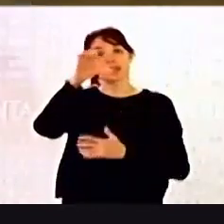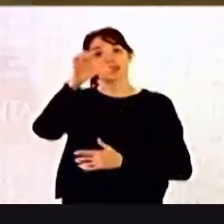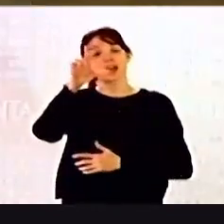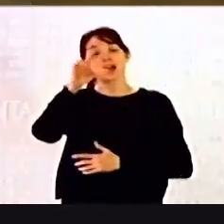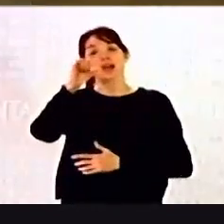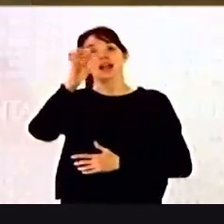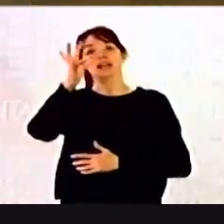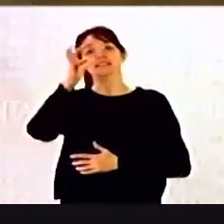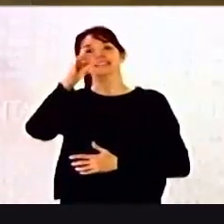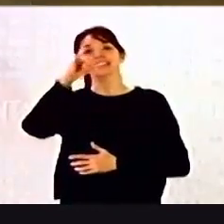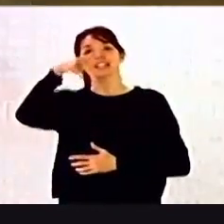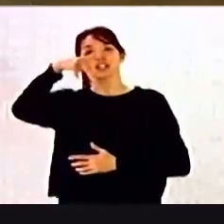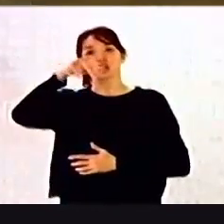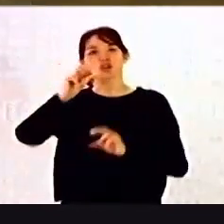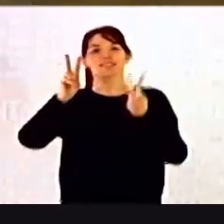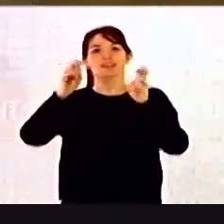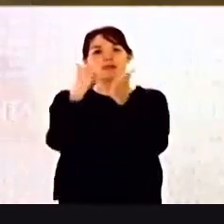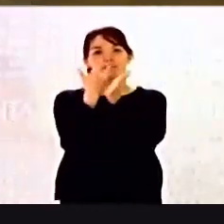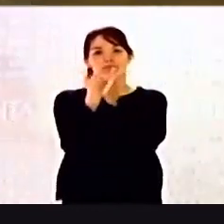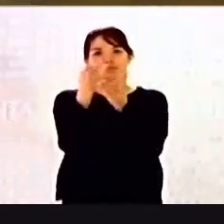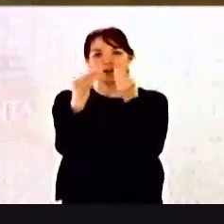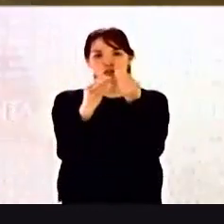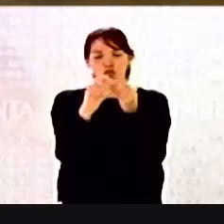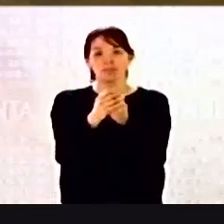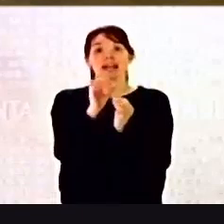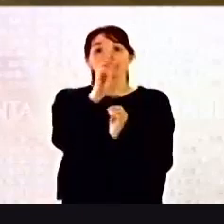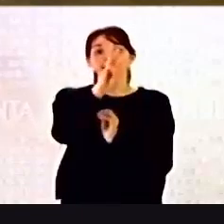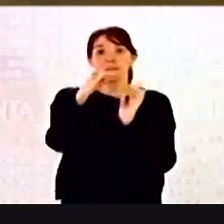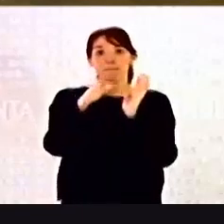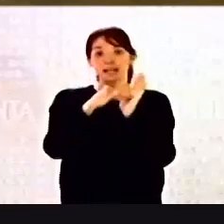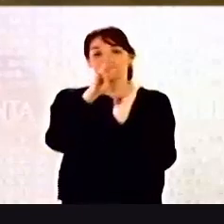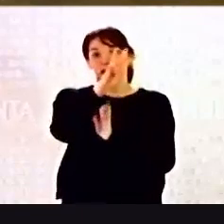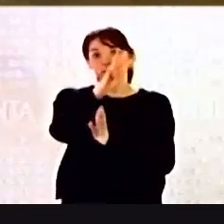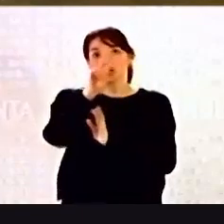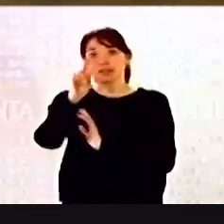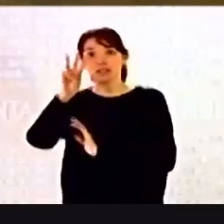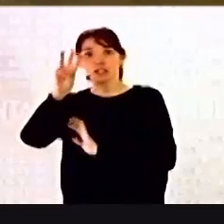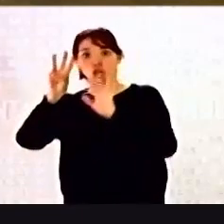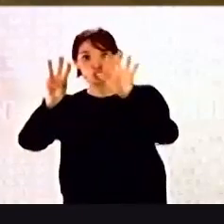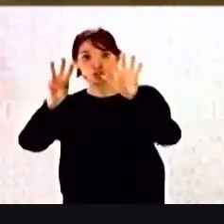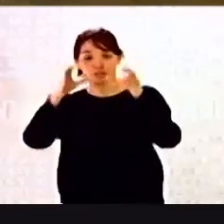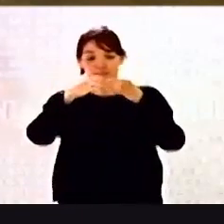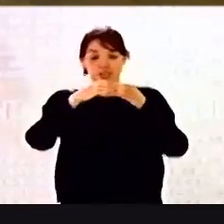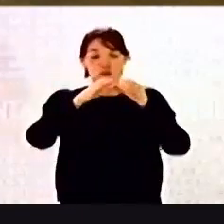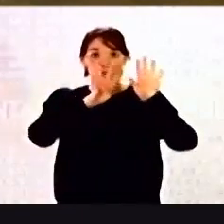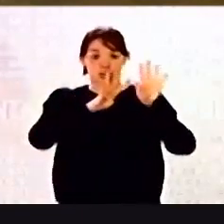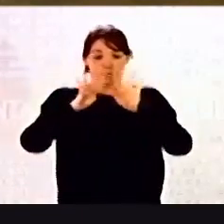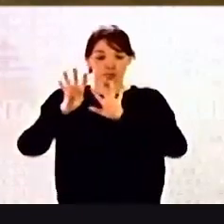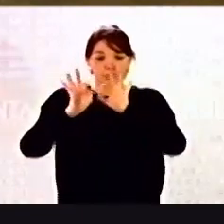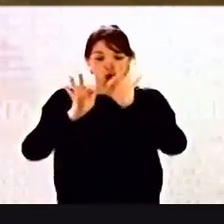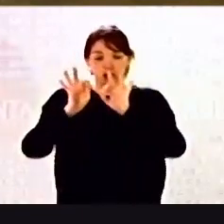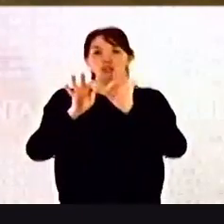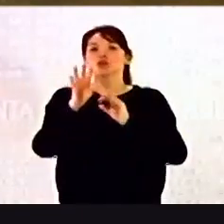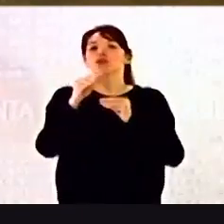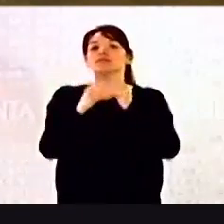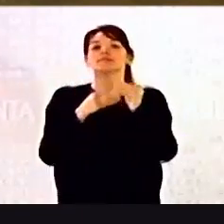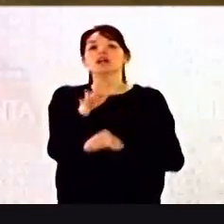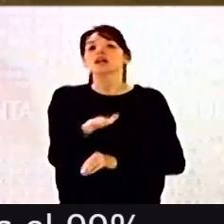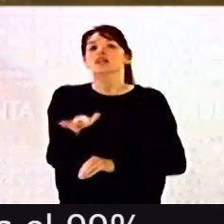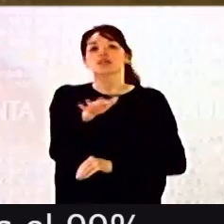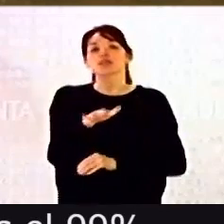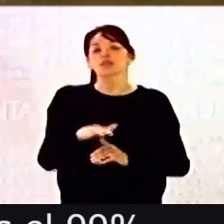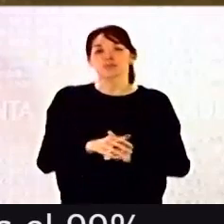los test realizados, los 3.328 yo le diría que el 99% se han realizado a